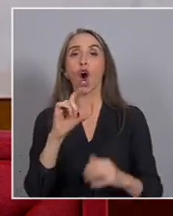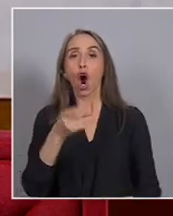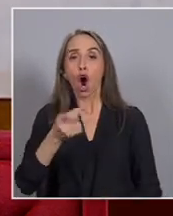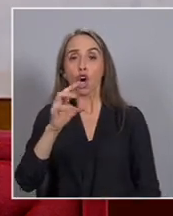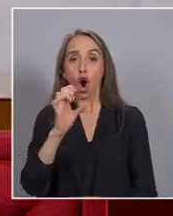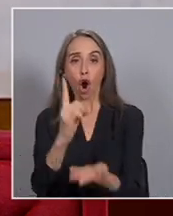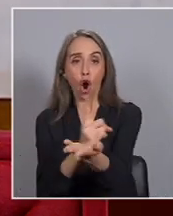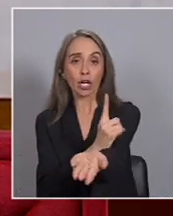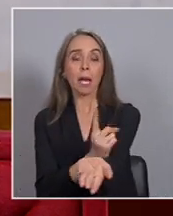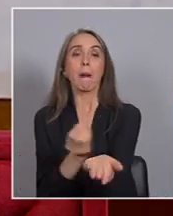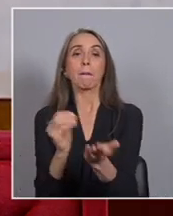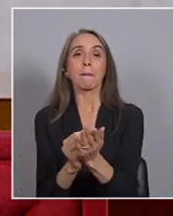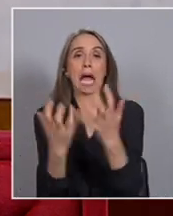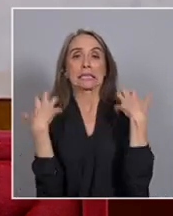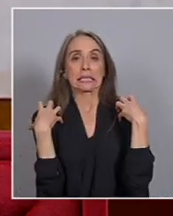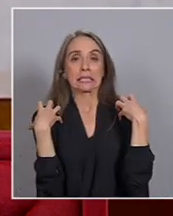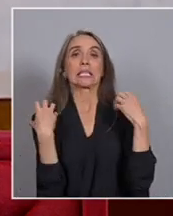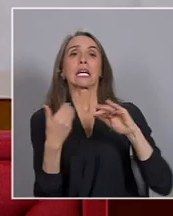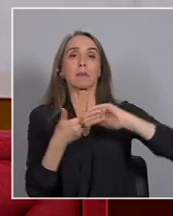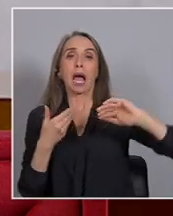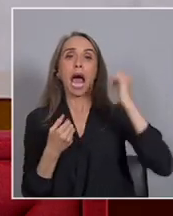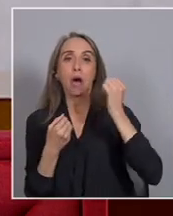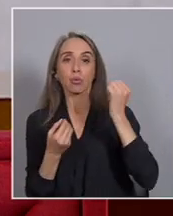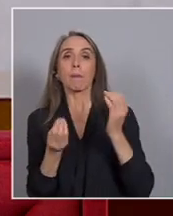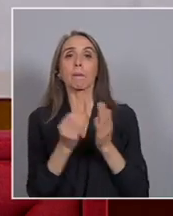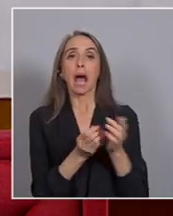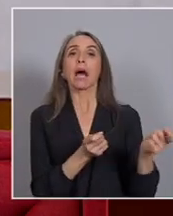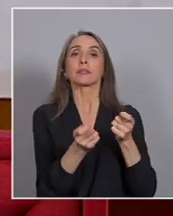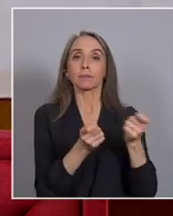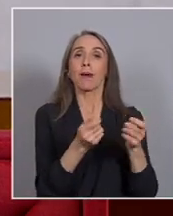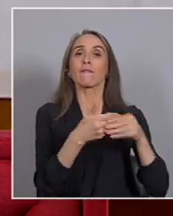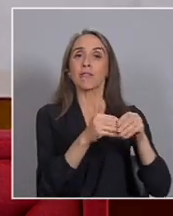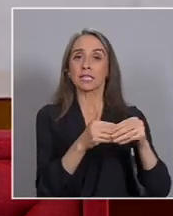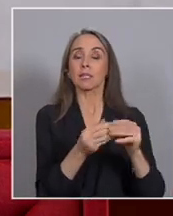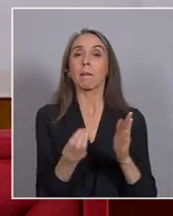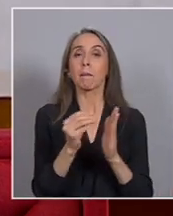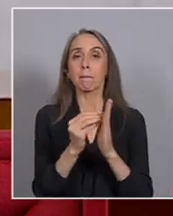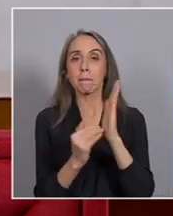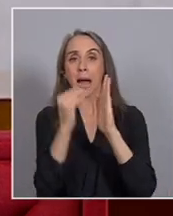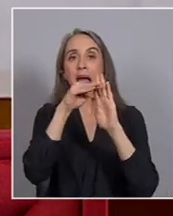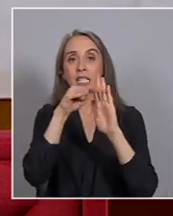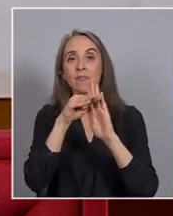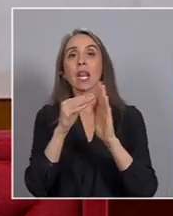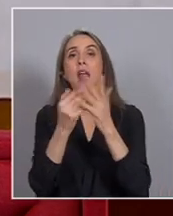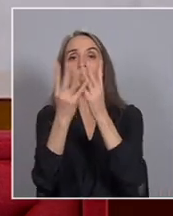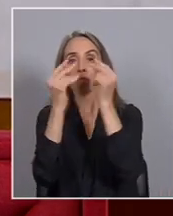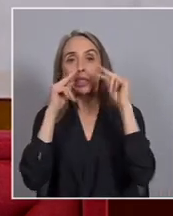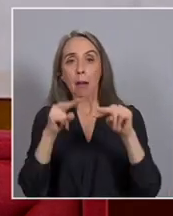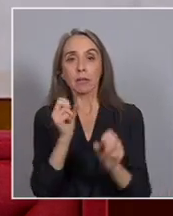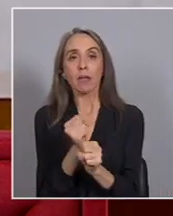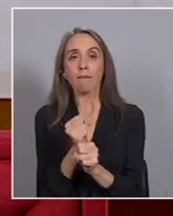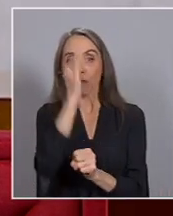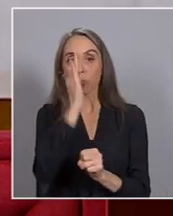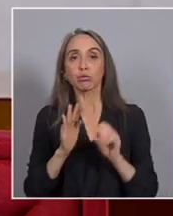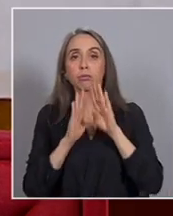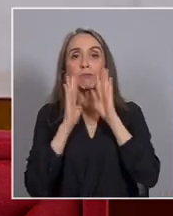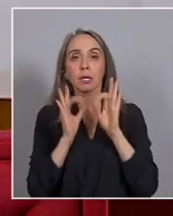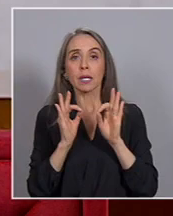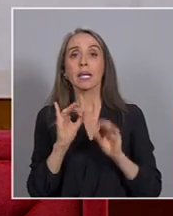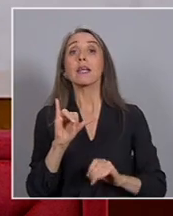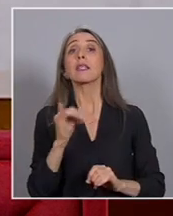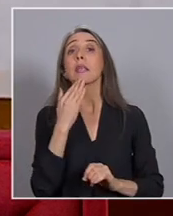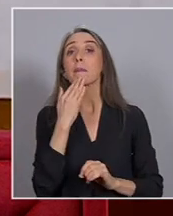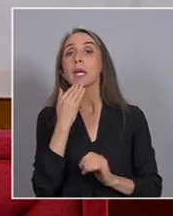y flexibilidad para invertir sus recursos y eleva los estándares de transparencia, probidad y participación